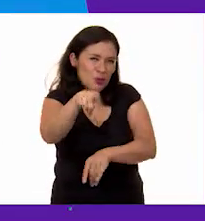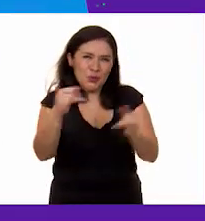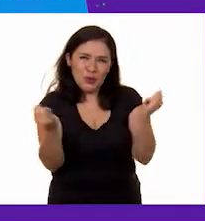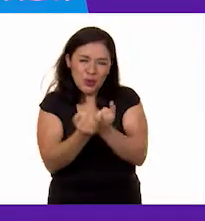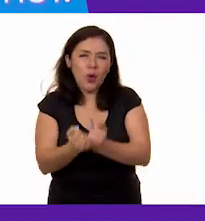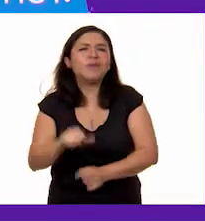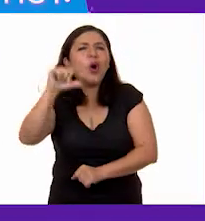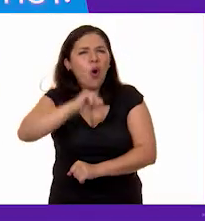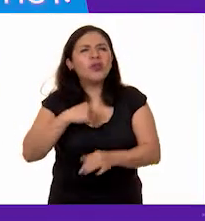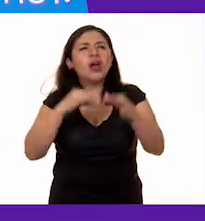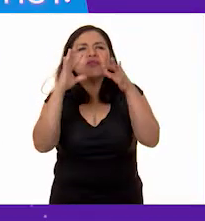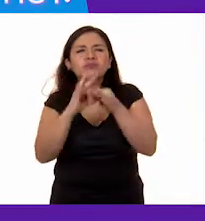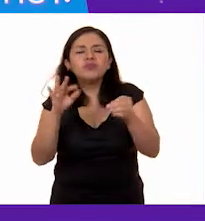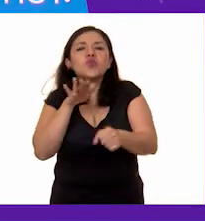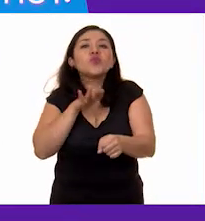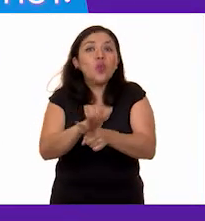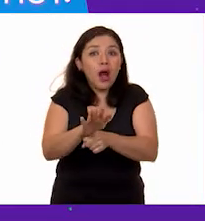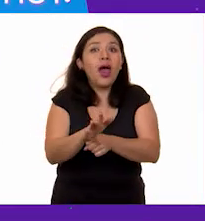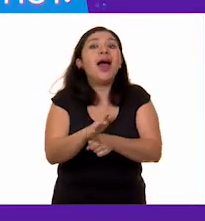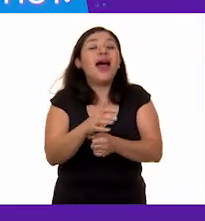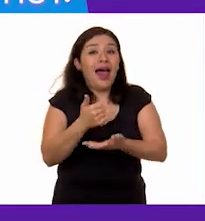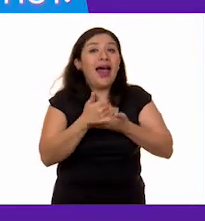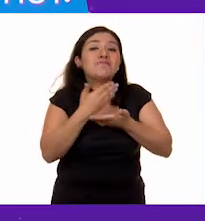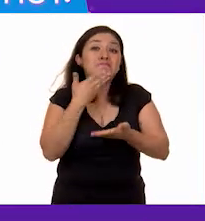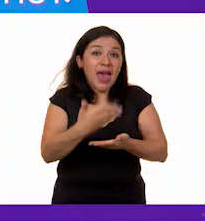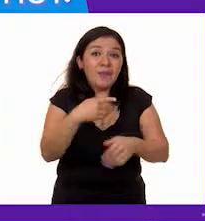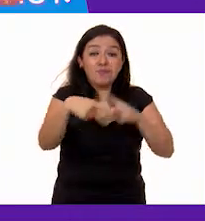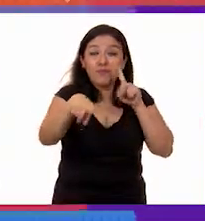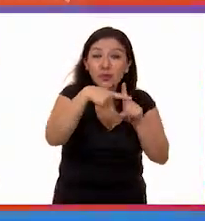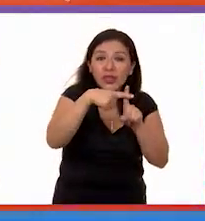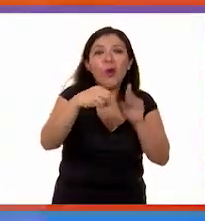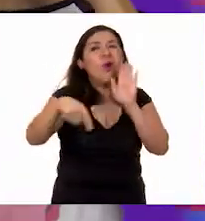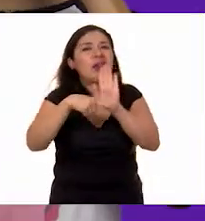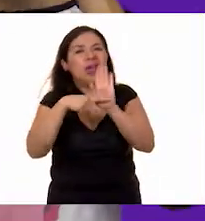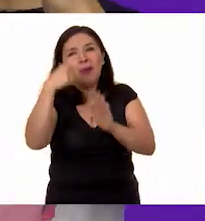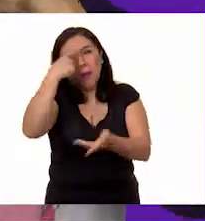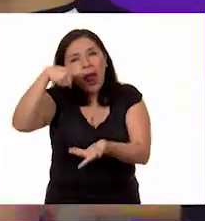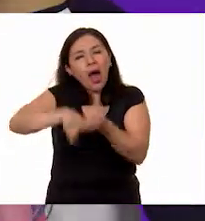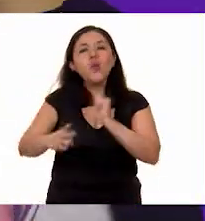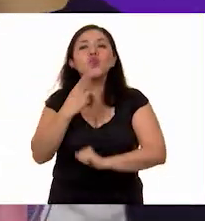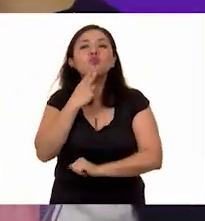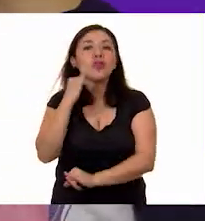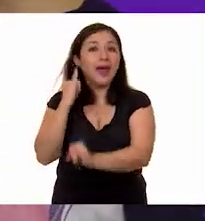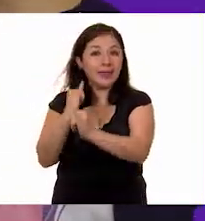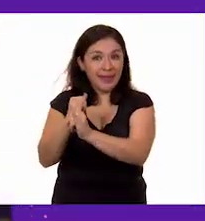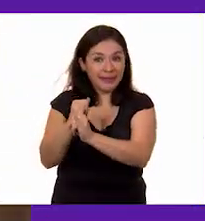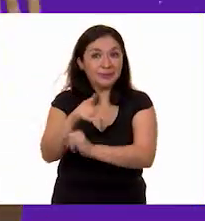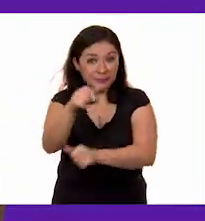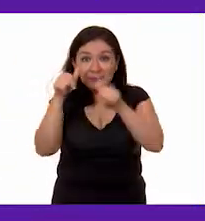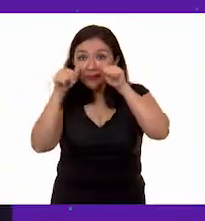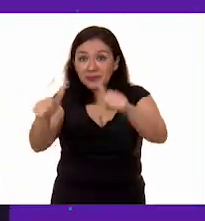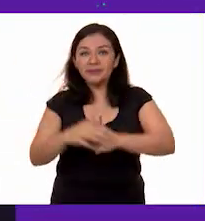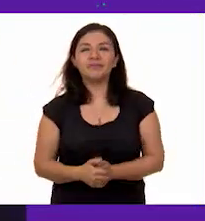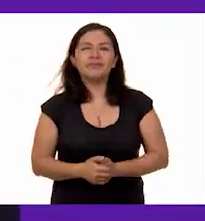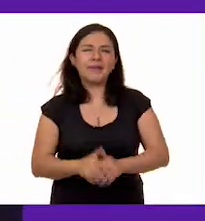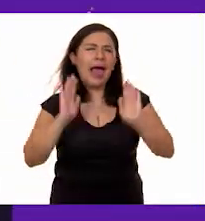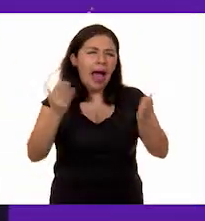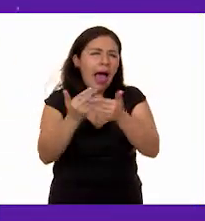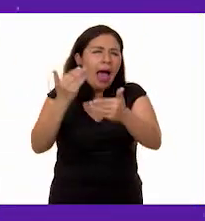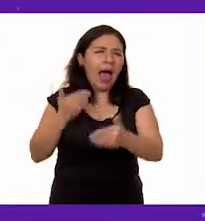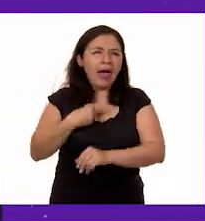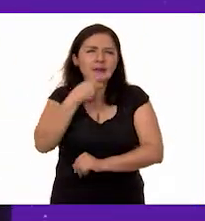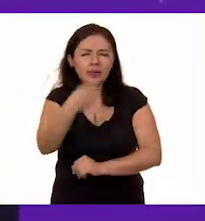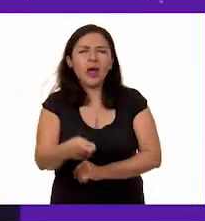Hoy hablaremos de las ventajas y los riesgos de navegar por Internet. Pongan mucha atención. Como ya lo hemos